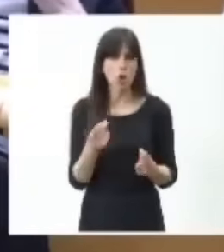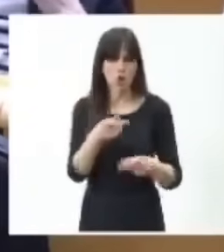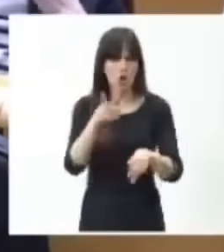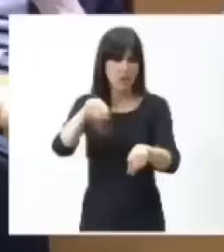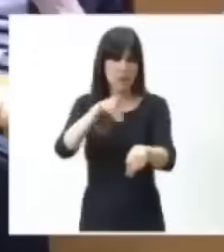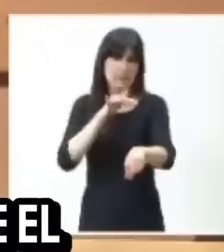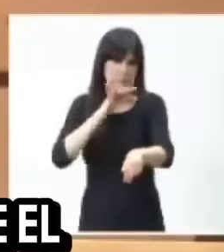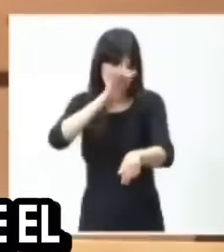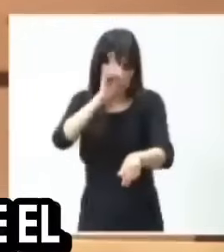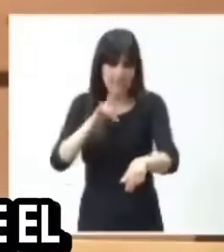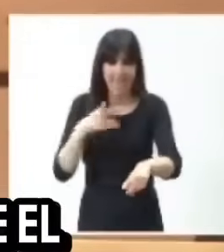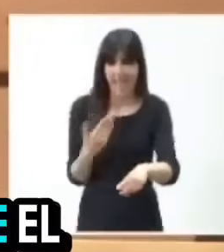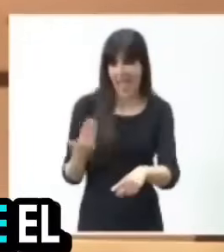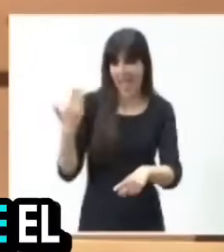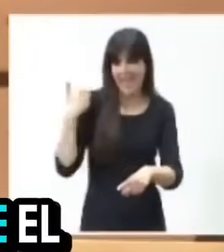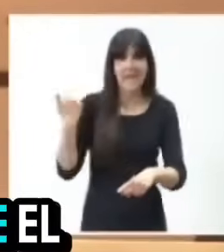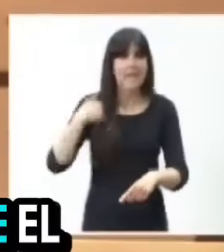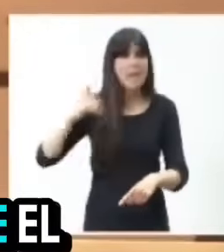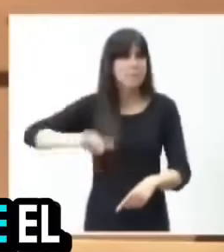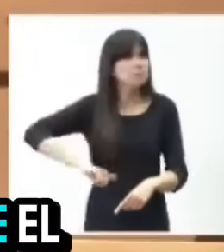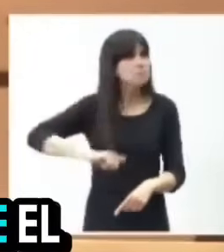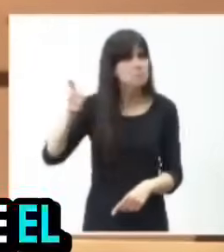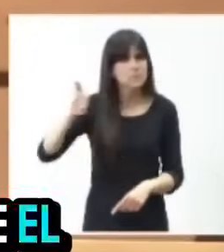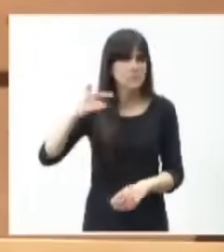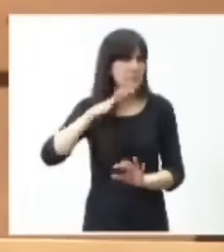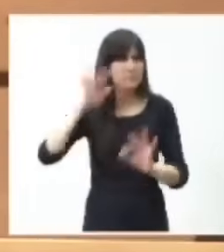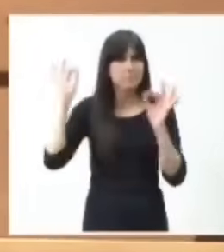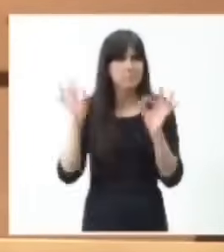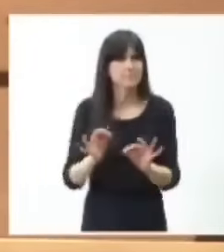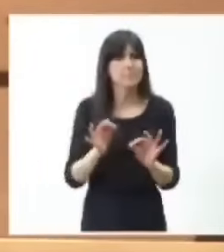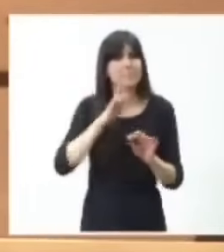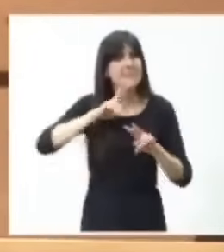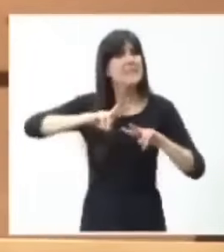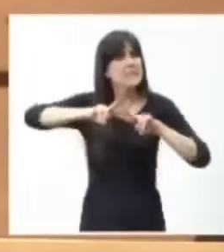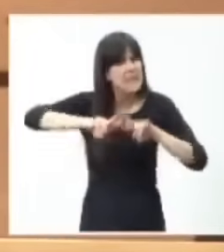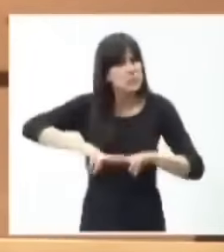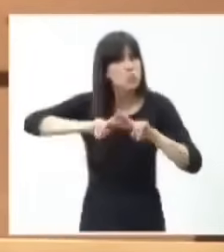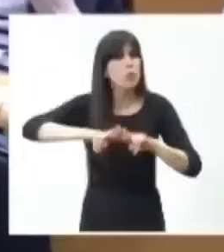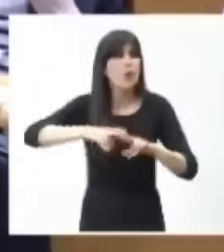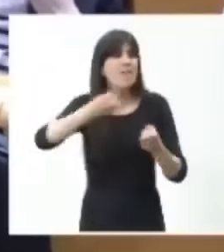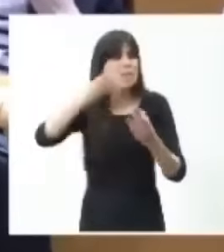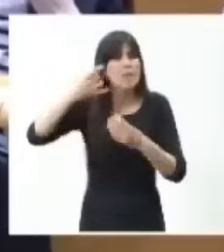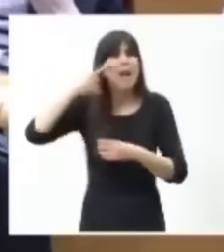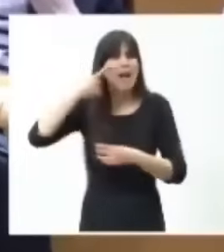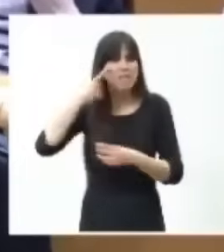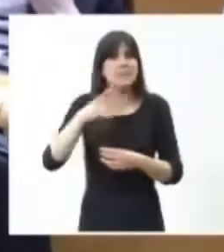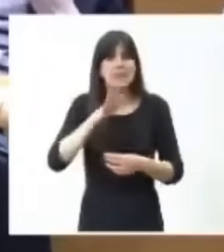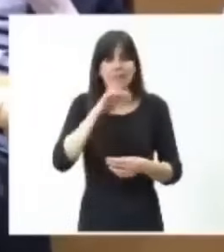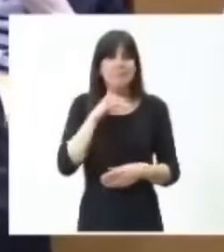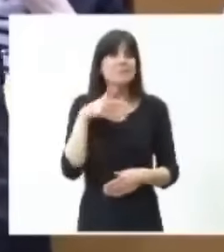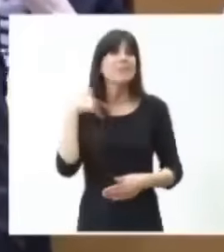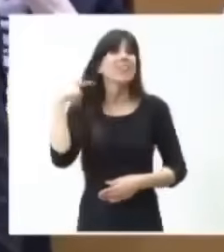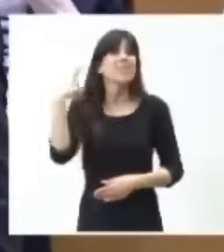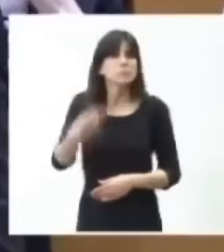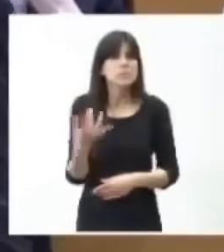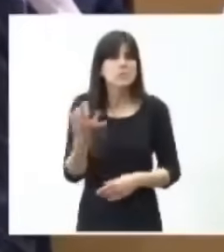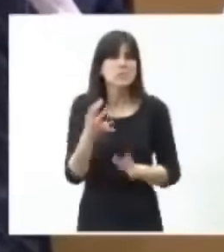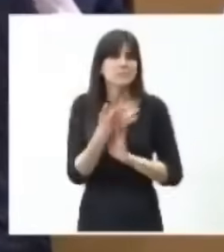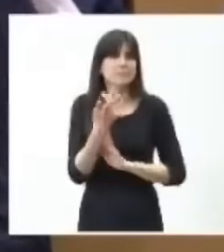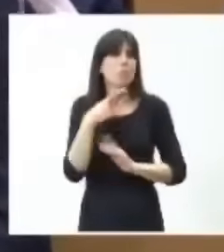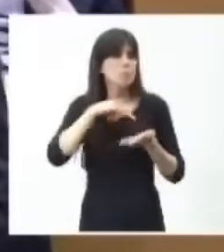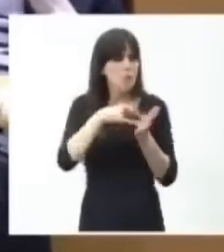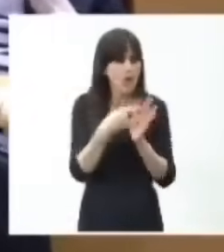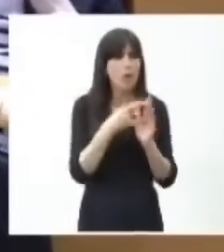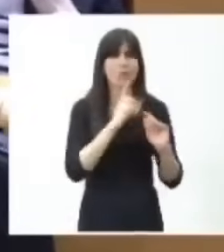anuncio, ayer mismo aprobamos definitivamente el estudio informativo, con lo cual vamos a proceder a la licitación